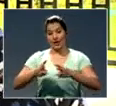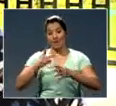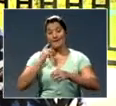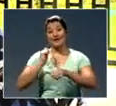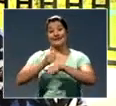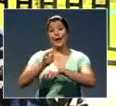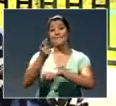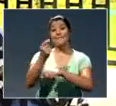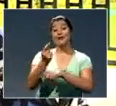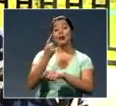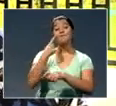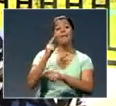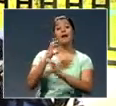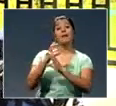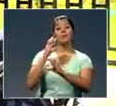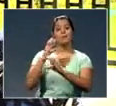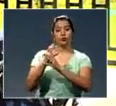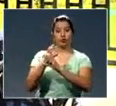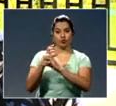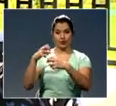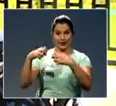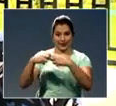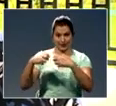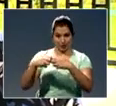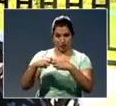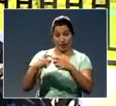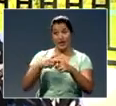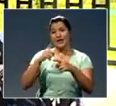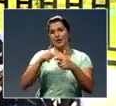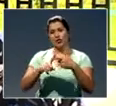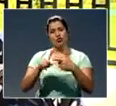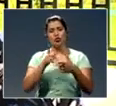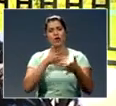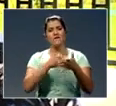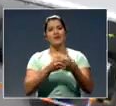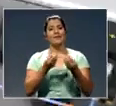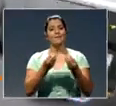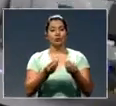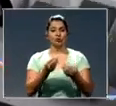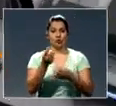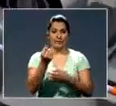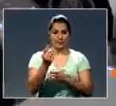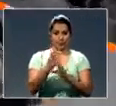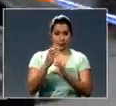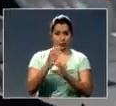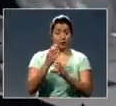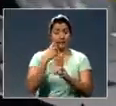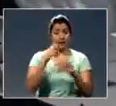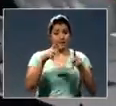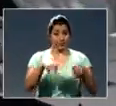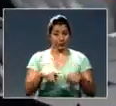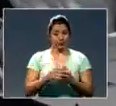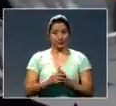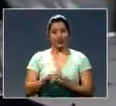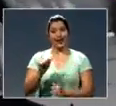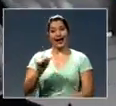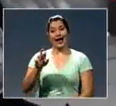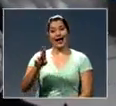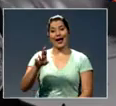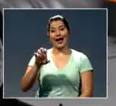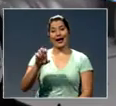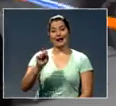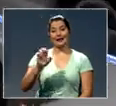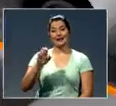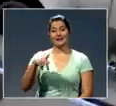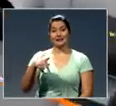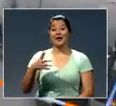permita diluir las inversiones y esto genere un menor impacto en la tarifa del usuario. Por su parte, la ARECEP inició la elaboración de una tarifa